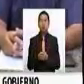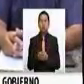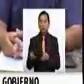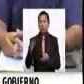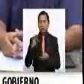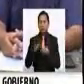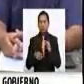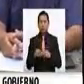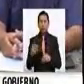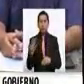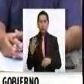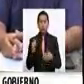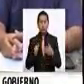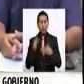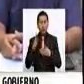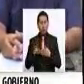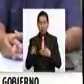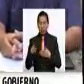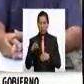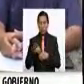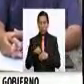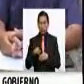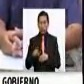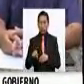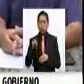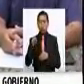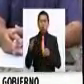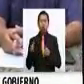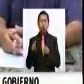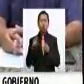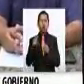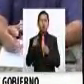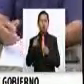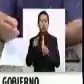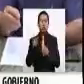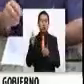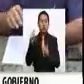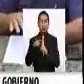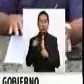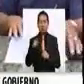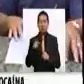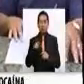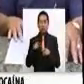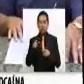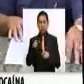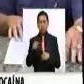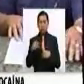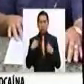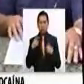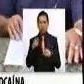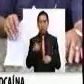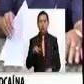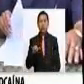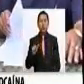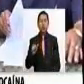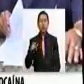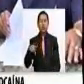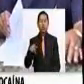fecha 5 de abril en la ruta al norte en la carretera a yapacaní a la altura de la arboleda